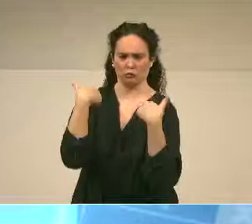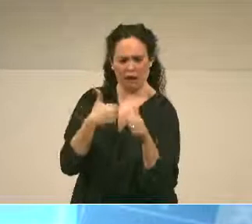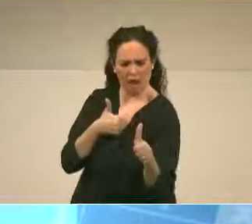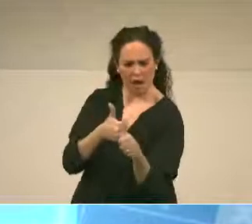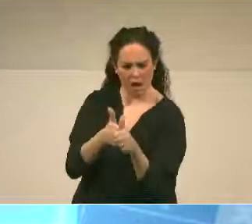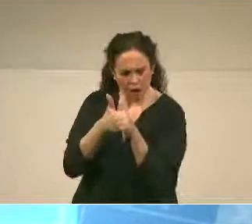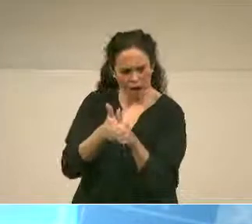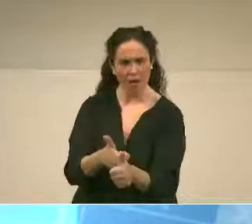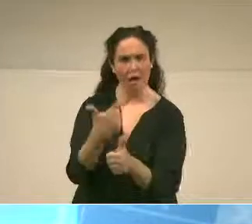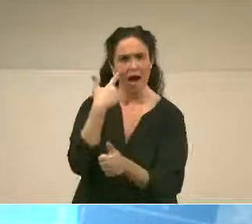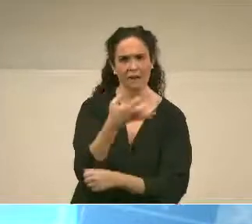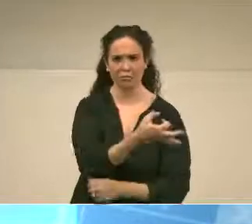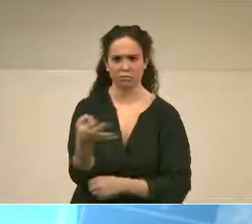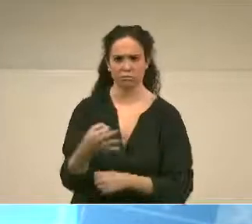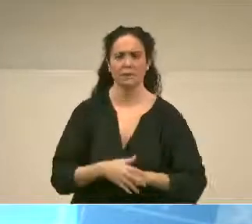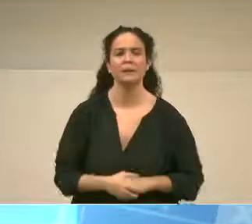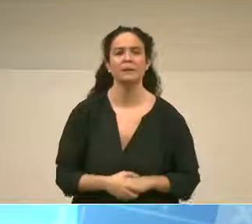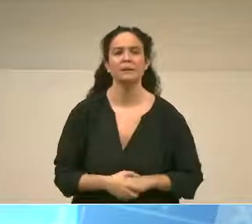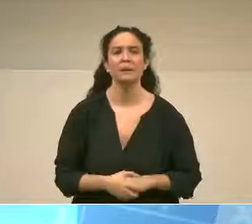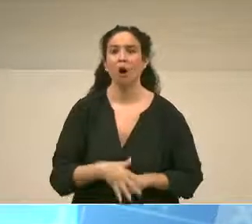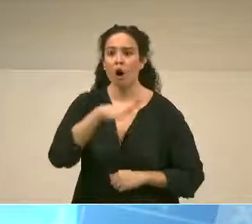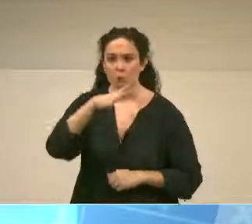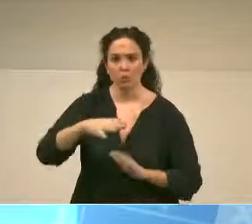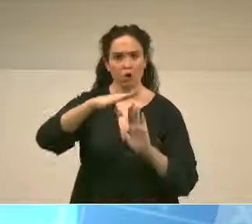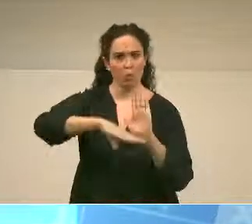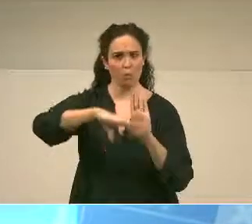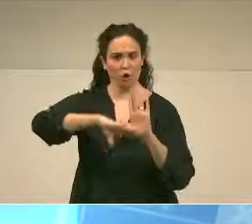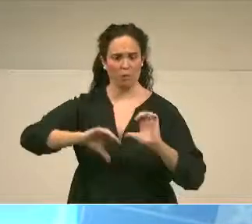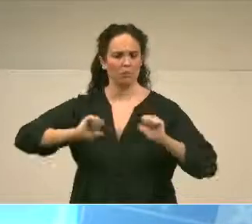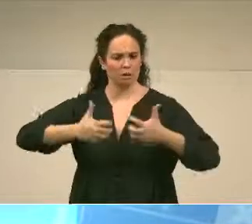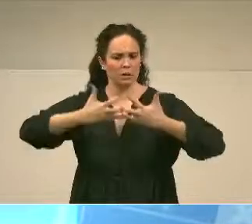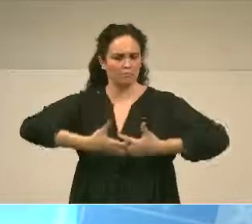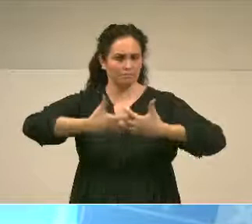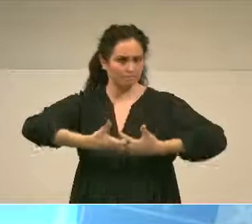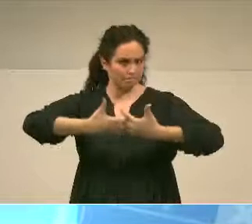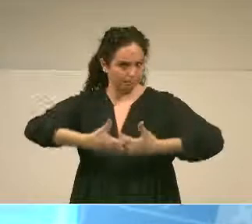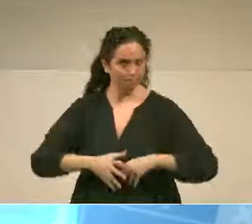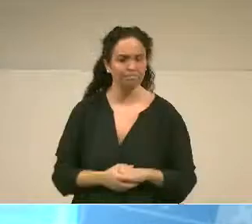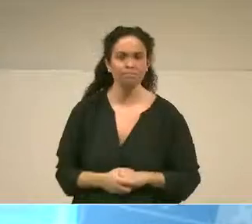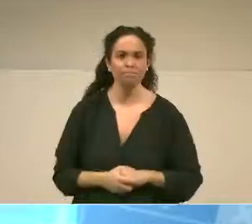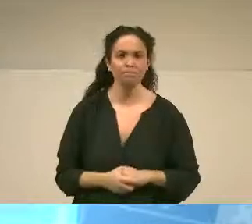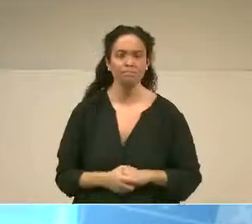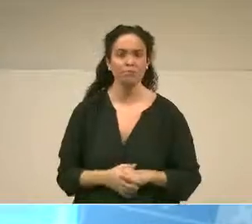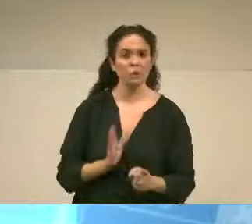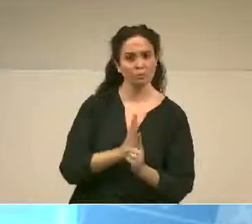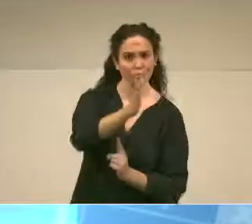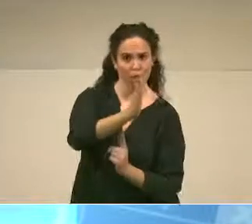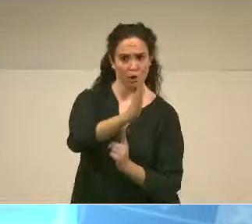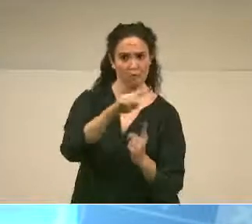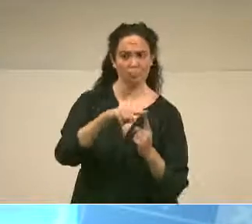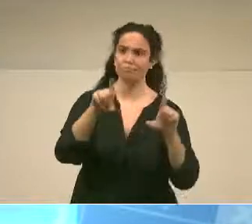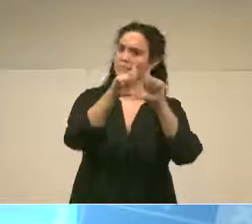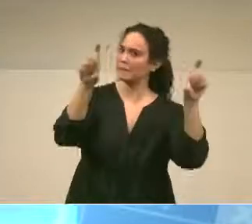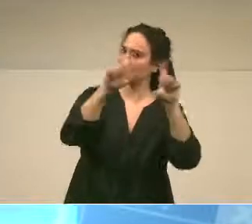Eta horretarako programa berezi bat jarri dugu martxan. Alde batetikan, kontratatzen dira enpresetan